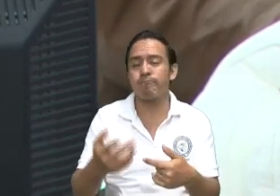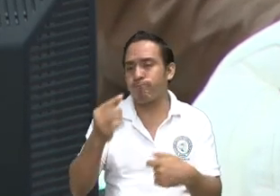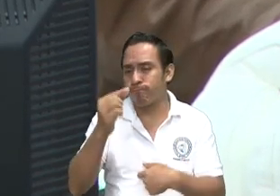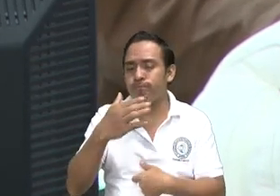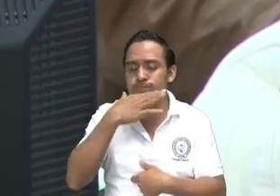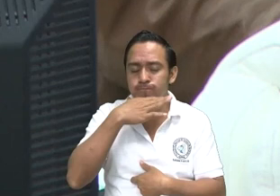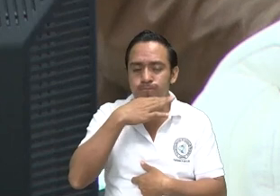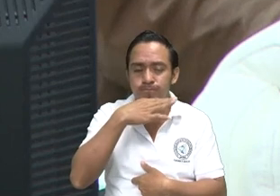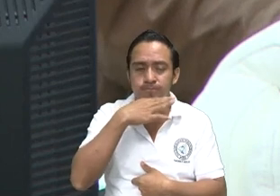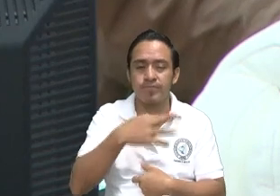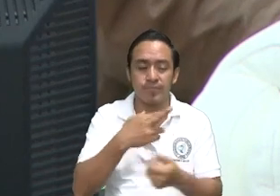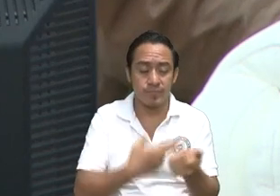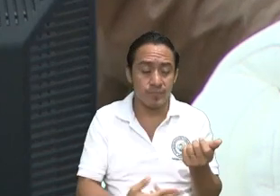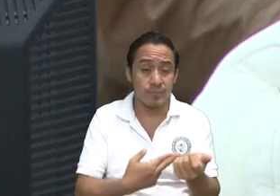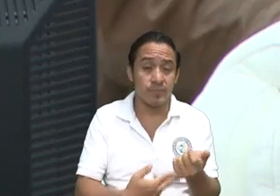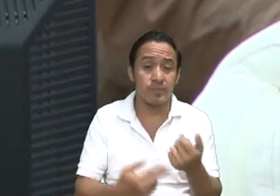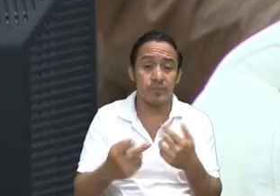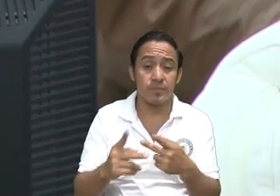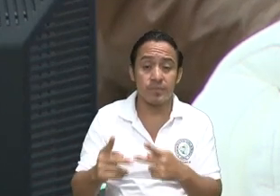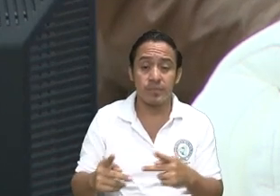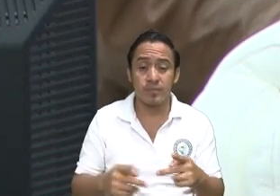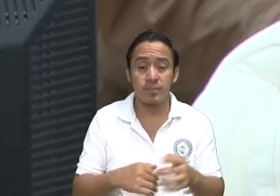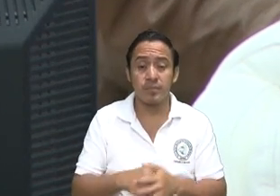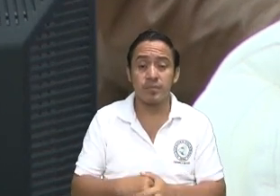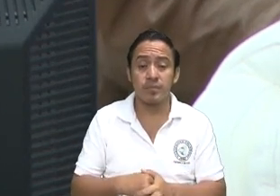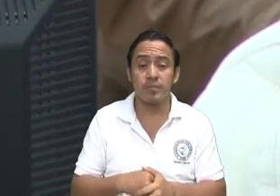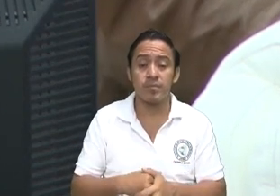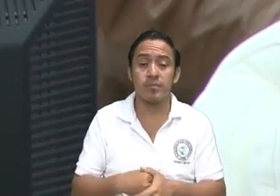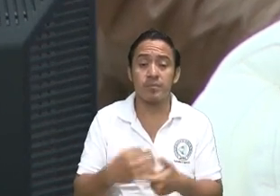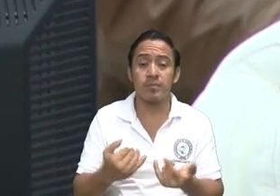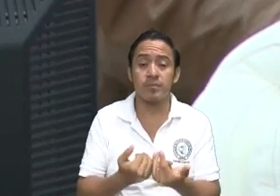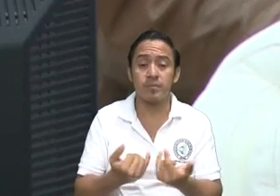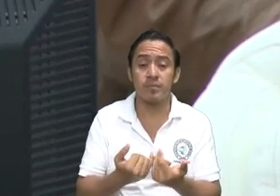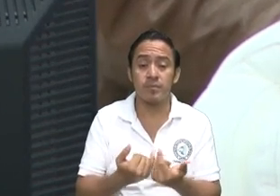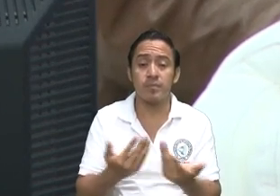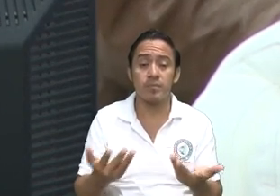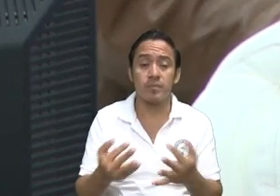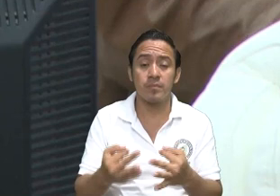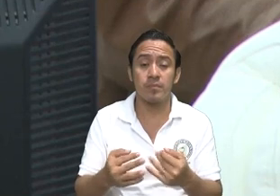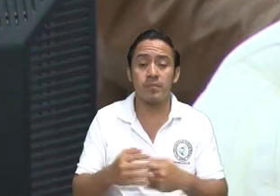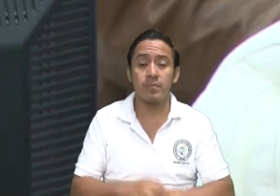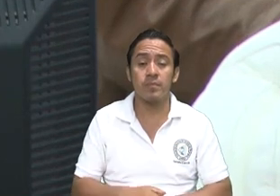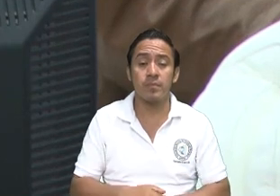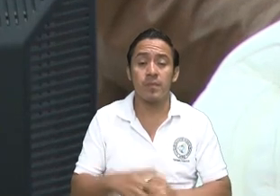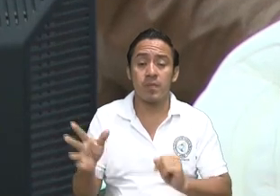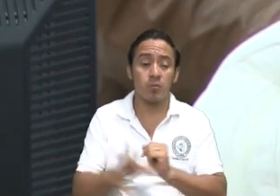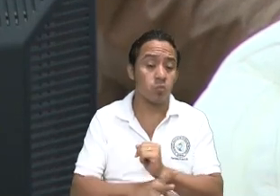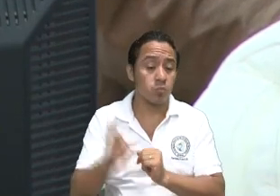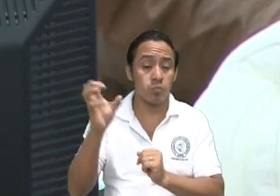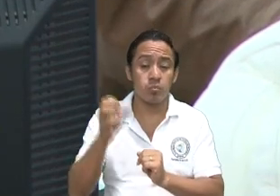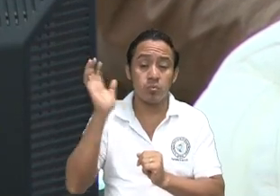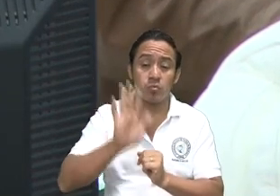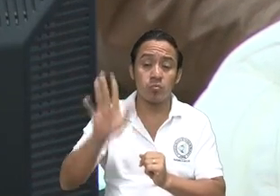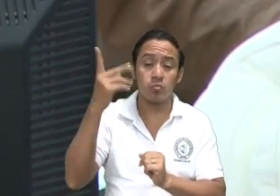mucha sangre de nuestros héroes, a los que también le fueron arrebatados, violentados